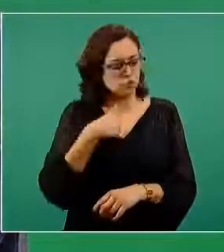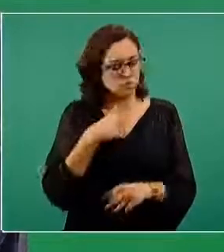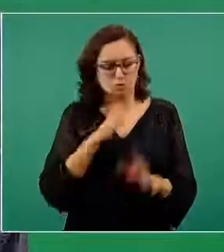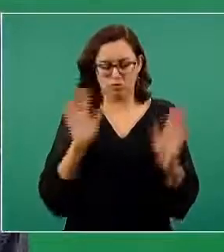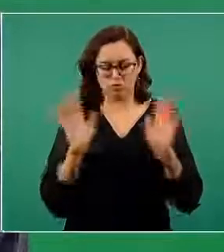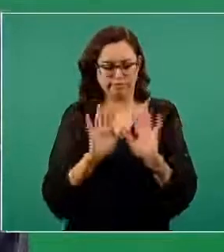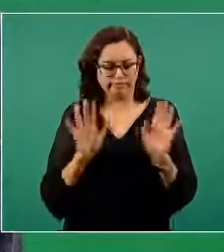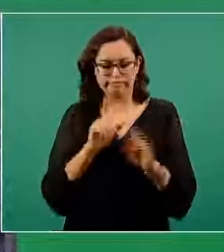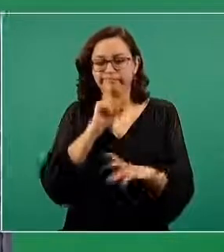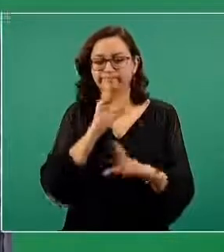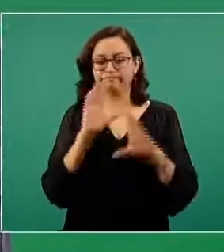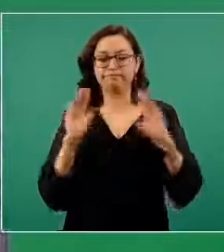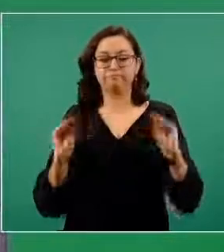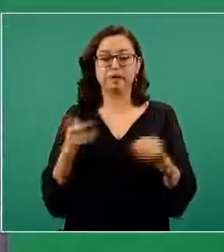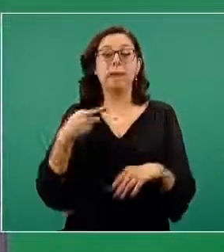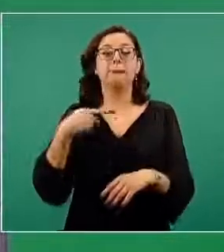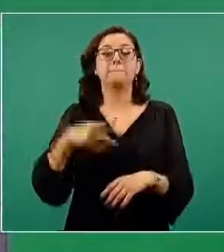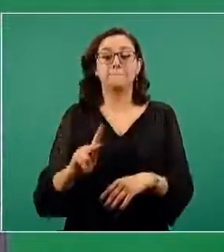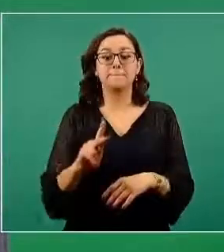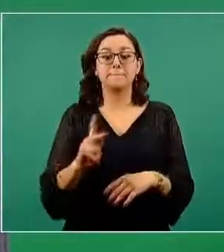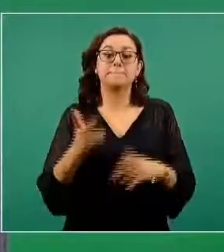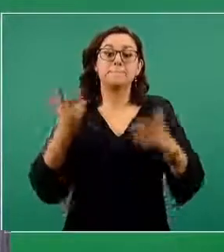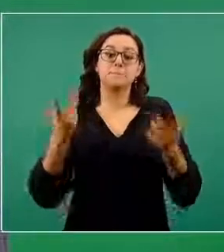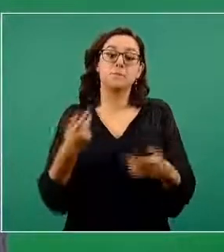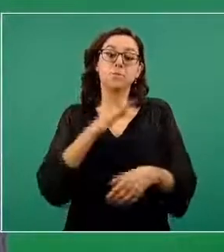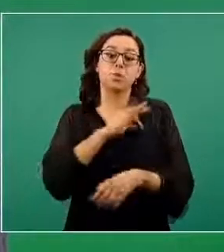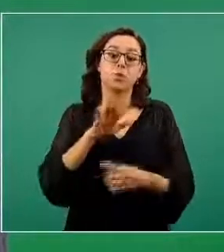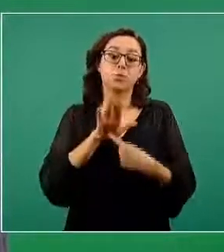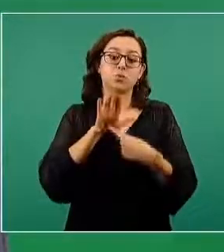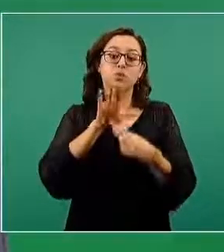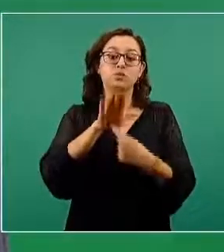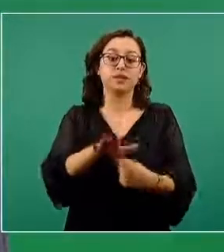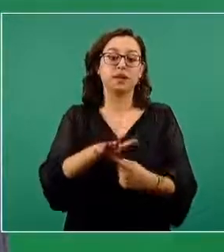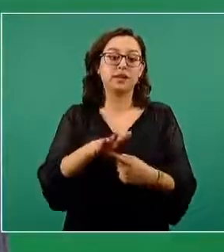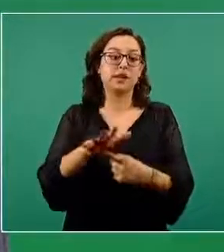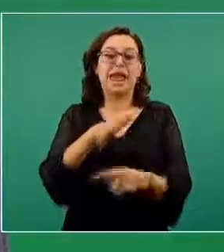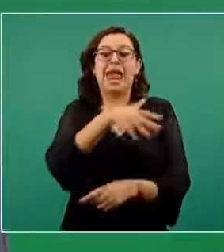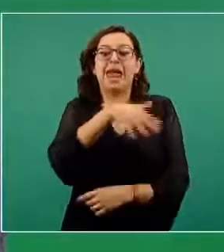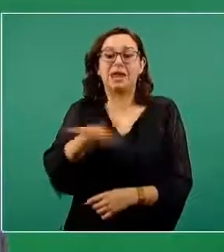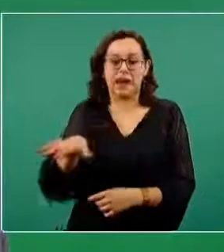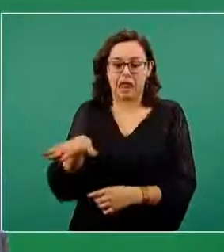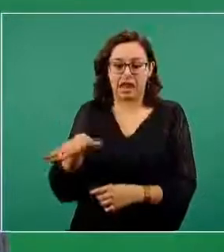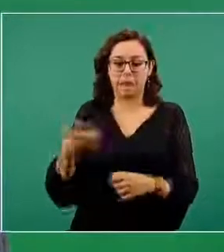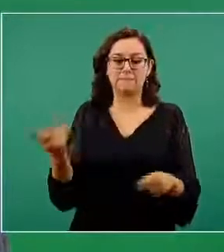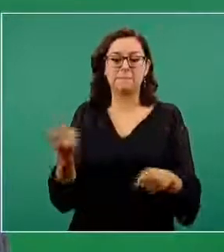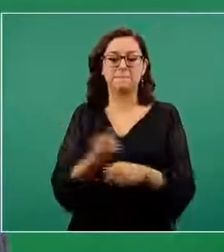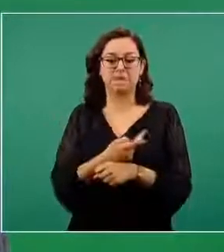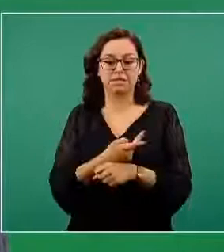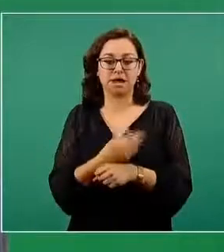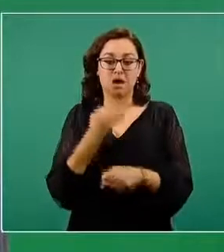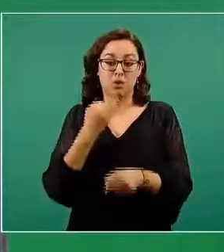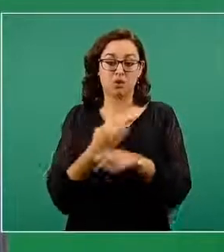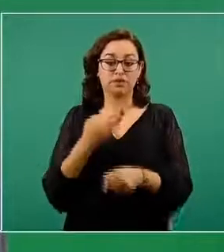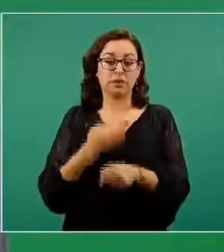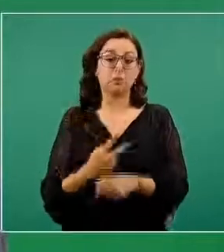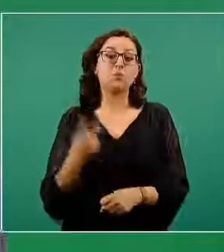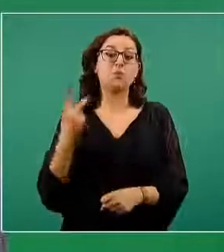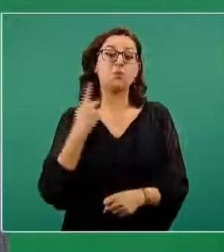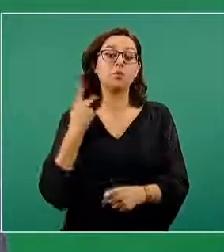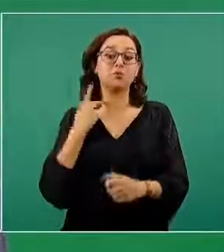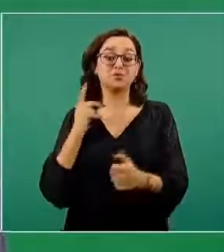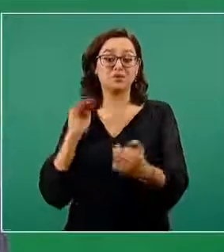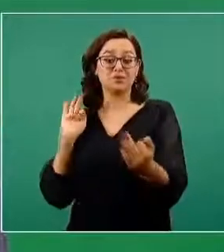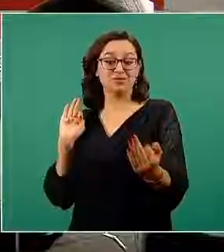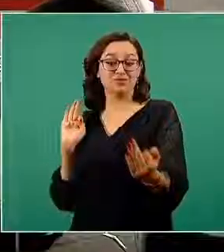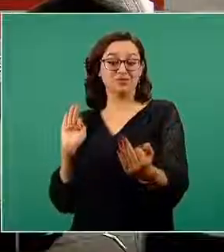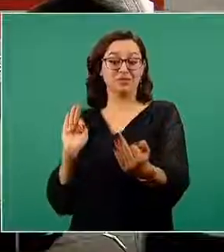nueva cuenta cómo la vida política del país ha involucrado el deseo y la práctica de utilizar un tema